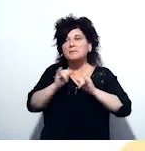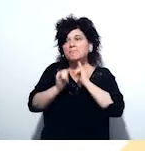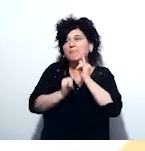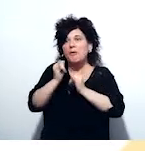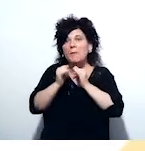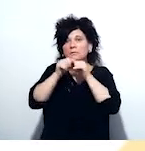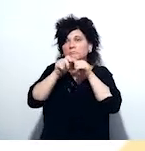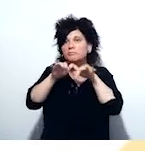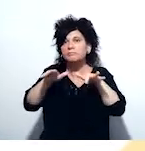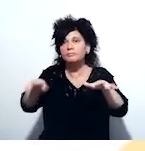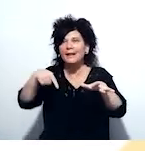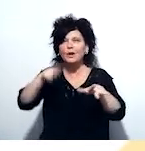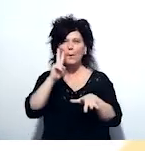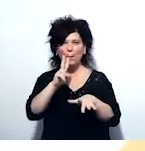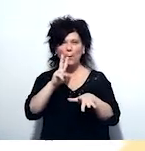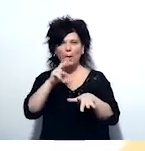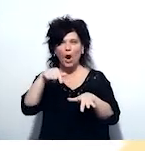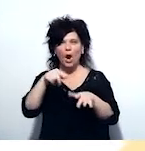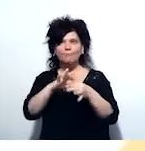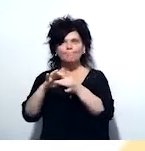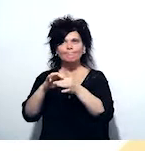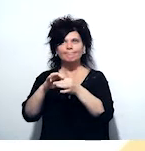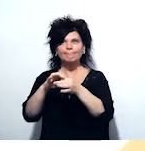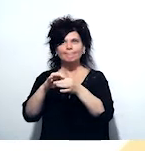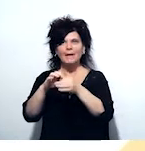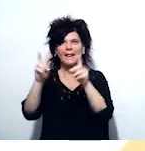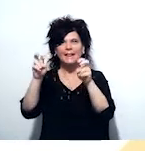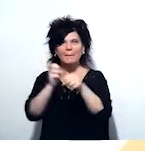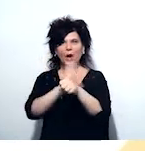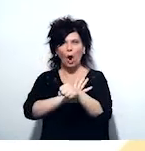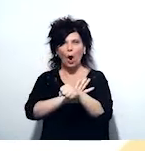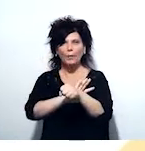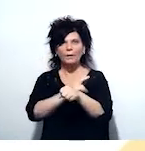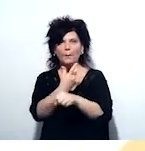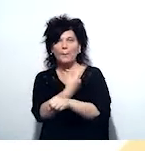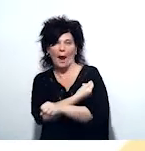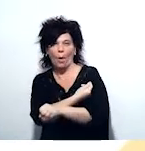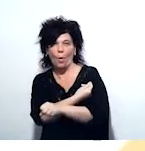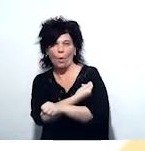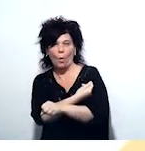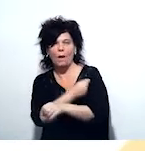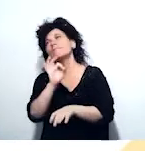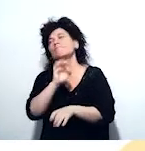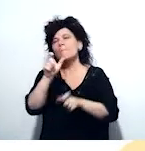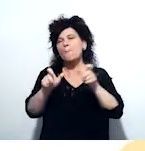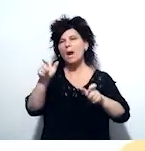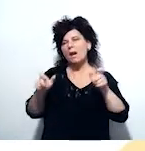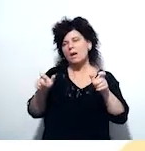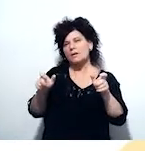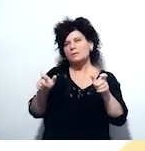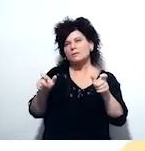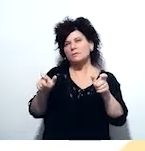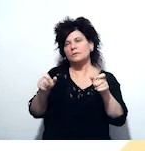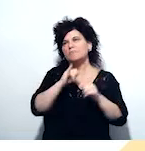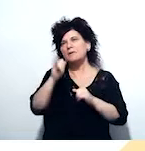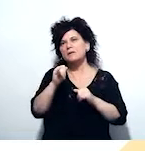esto se ha visto muchísimo ahora con COVID y las vacunas, o gente que dice que